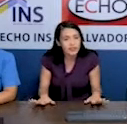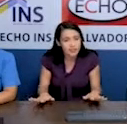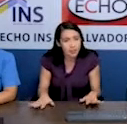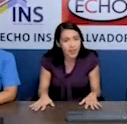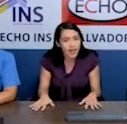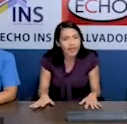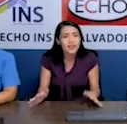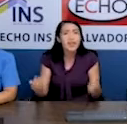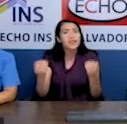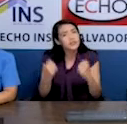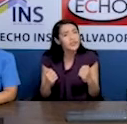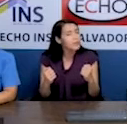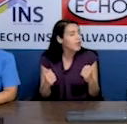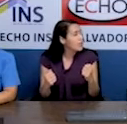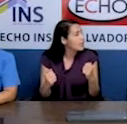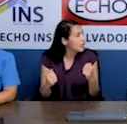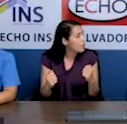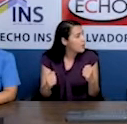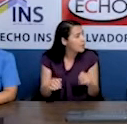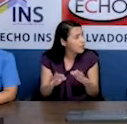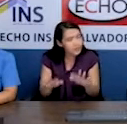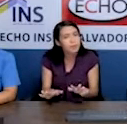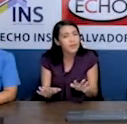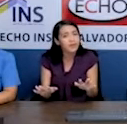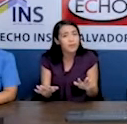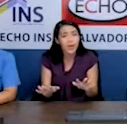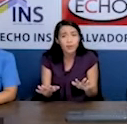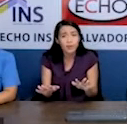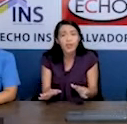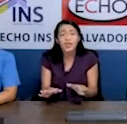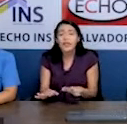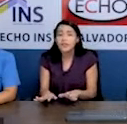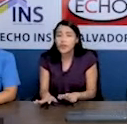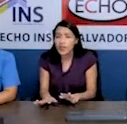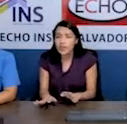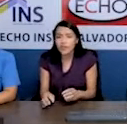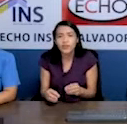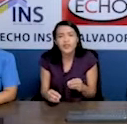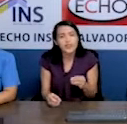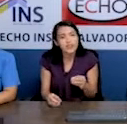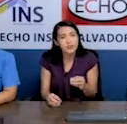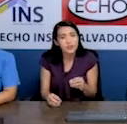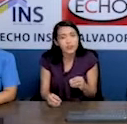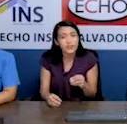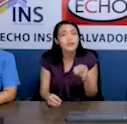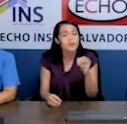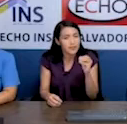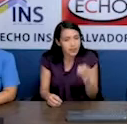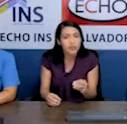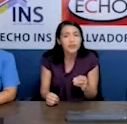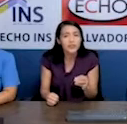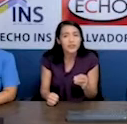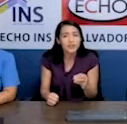entidades separadas, resulta también que en cuidados paliativos también las separamos. Las urgencias son aquellas situaciones